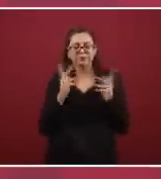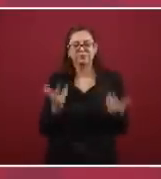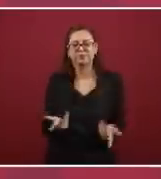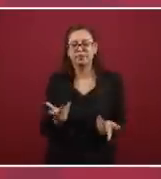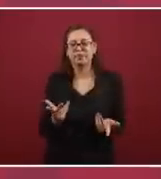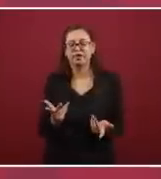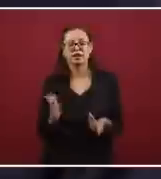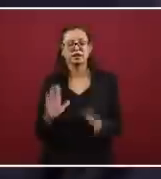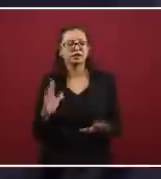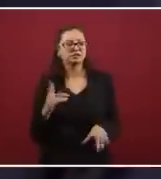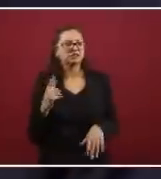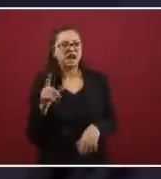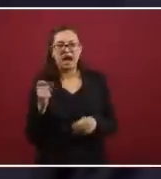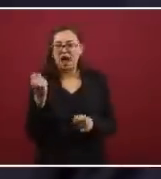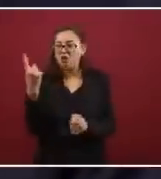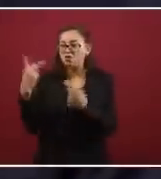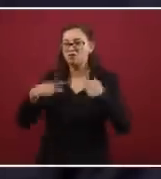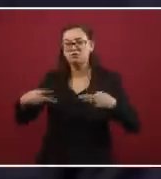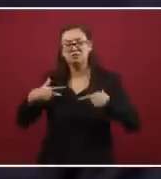plata o plomo.